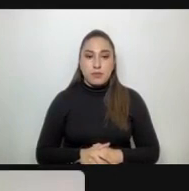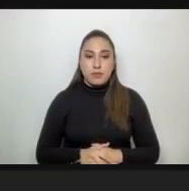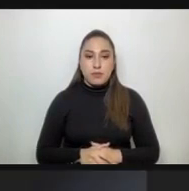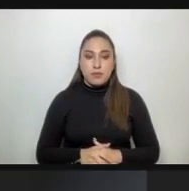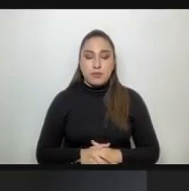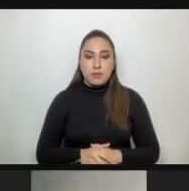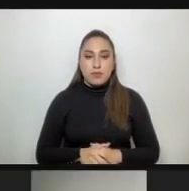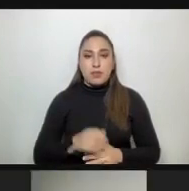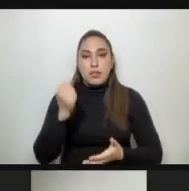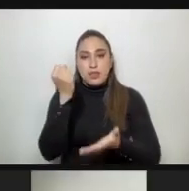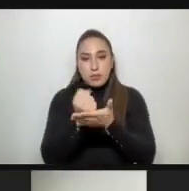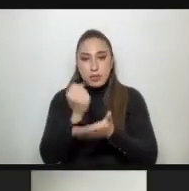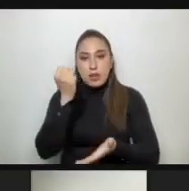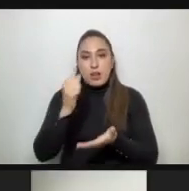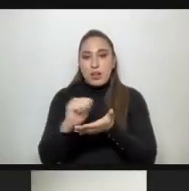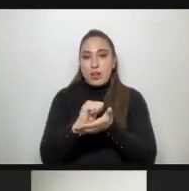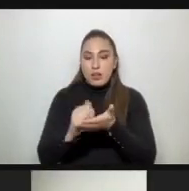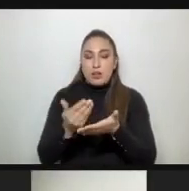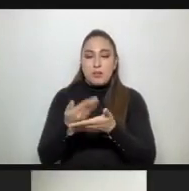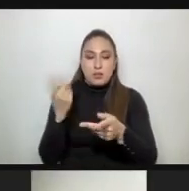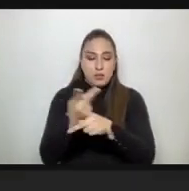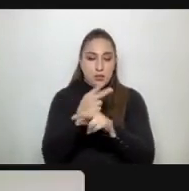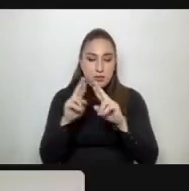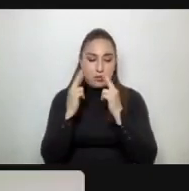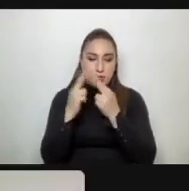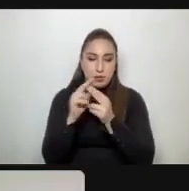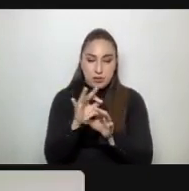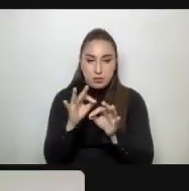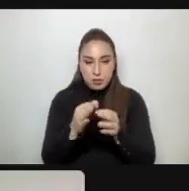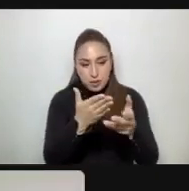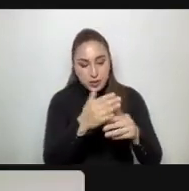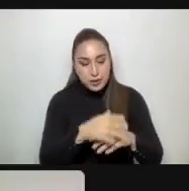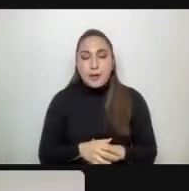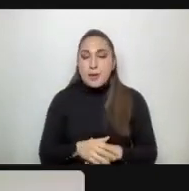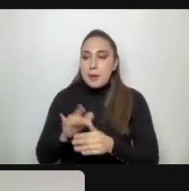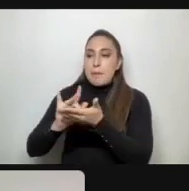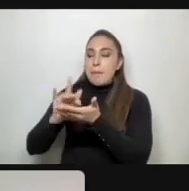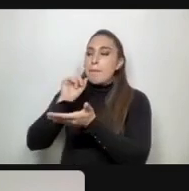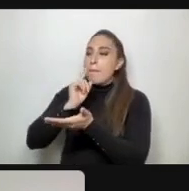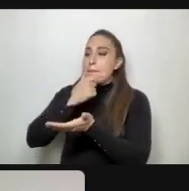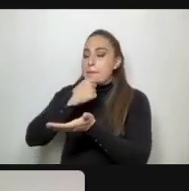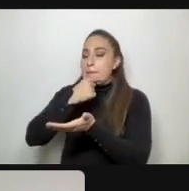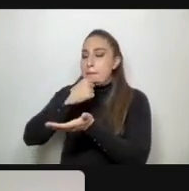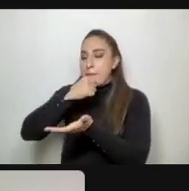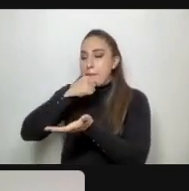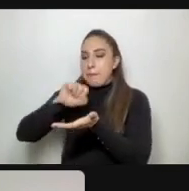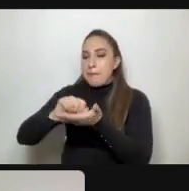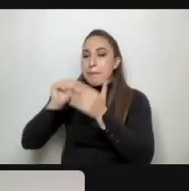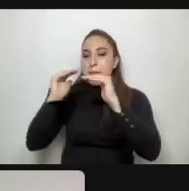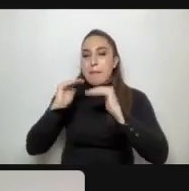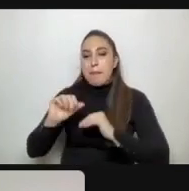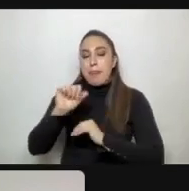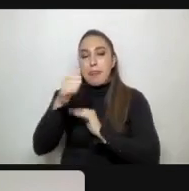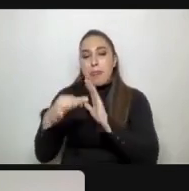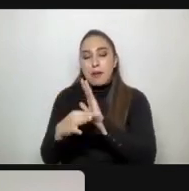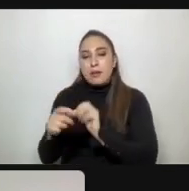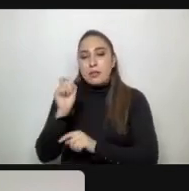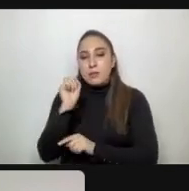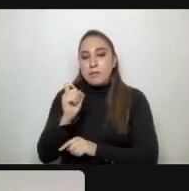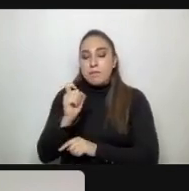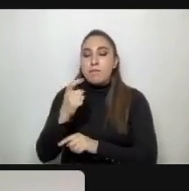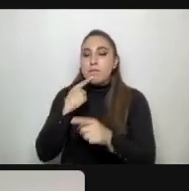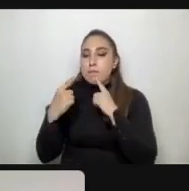Se aprueba el acta, diputada presidenta. Gracias, diputado. El siguiente punto del orden del día es el referente a la